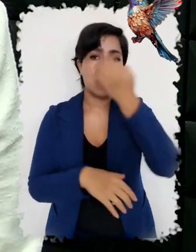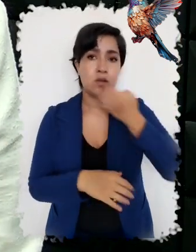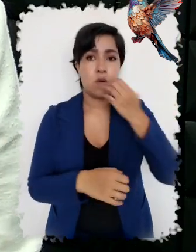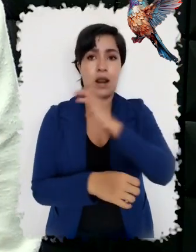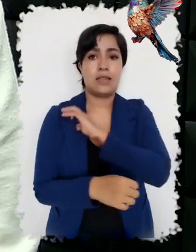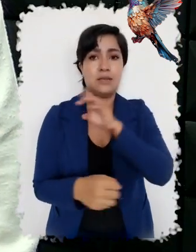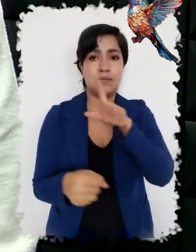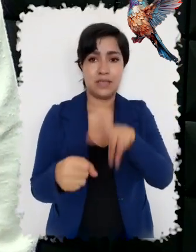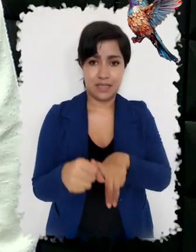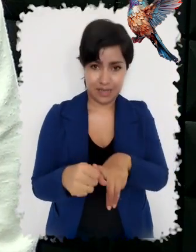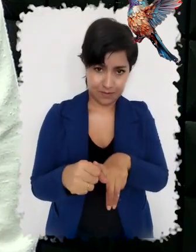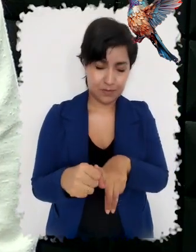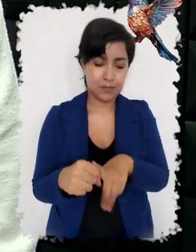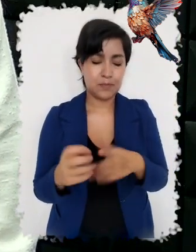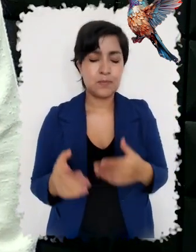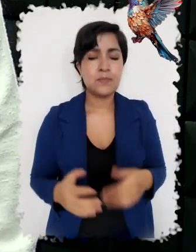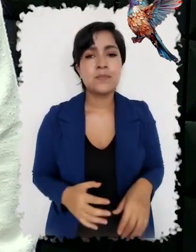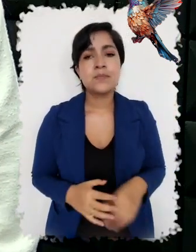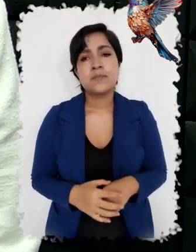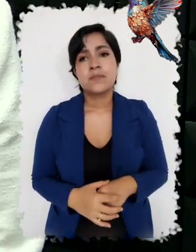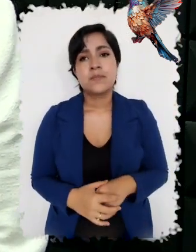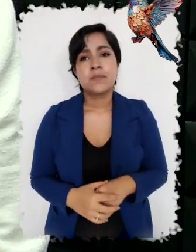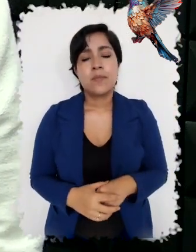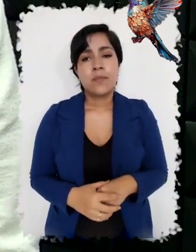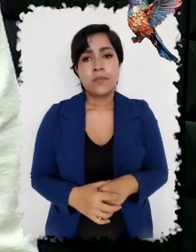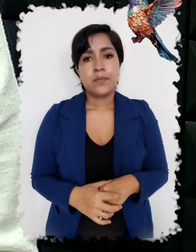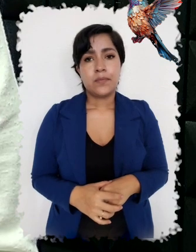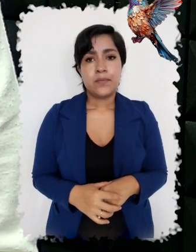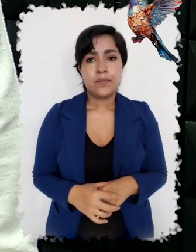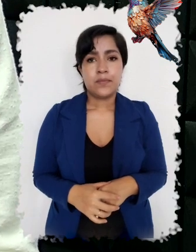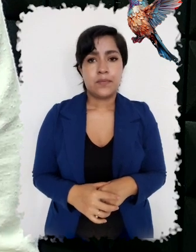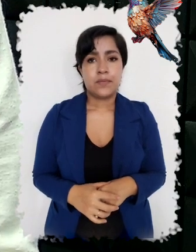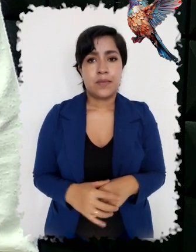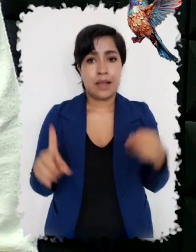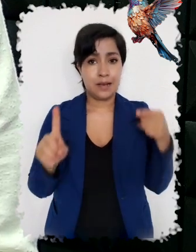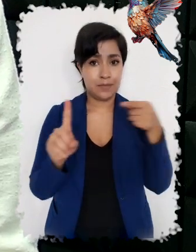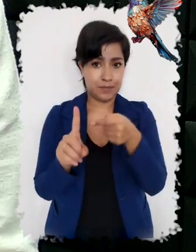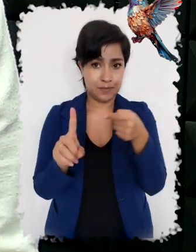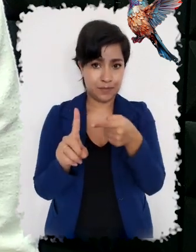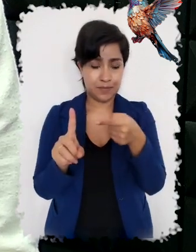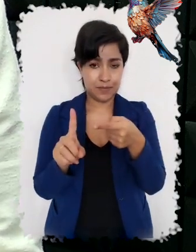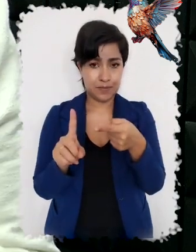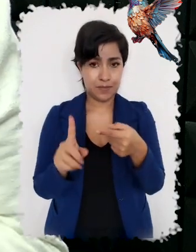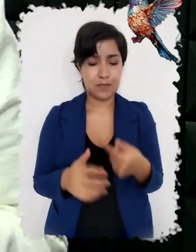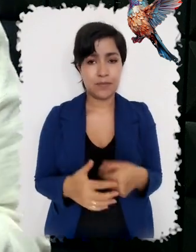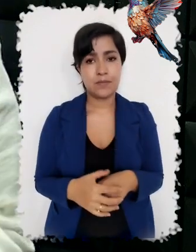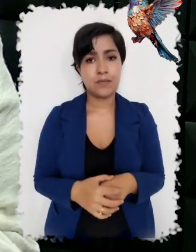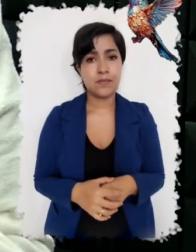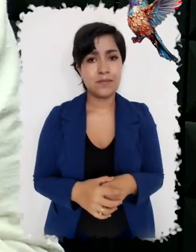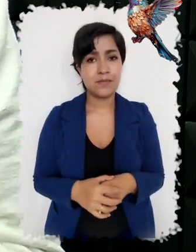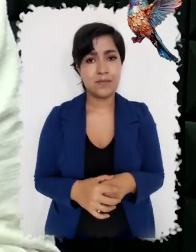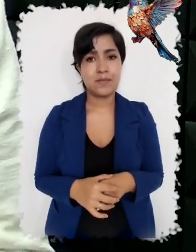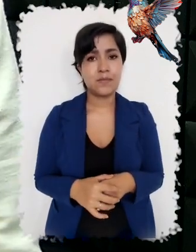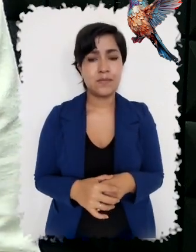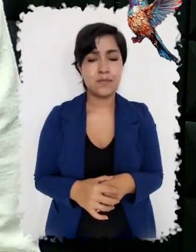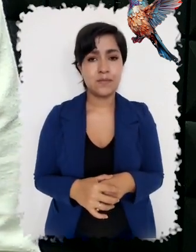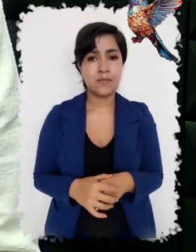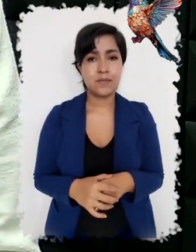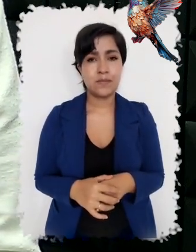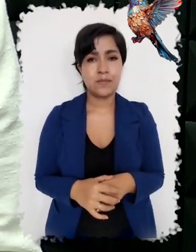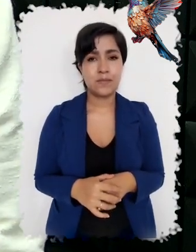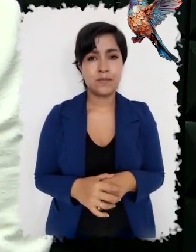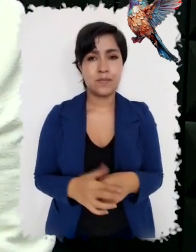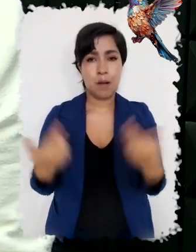especial y este y y ella Este